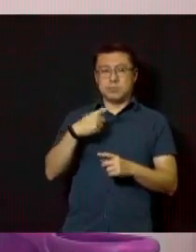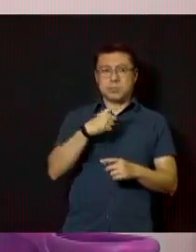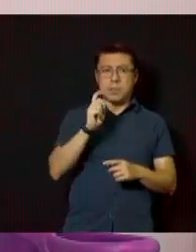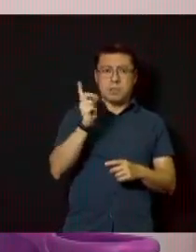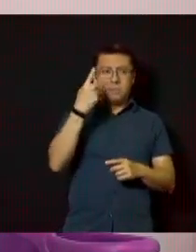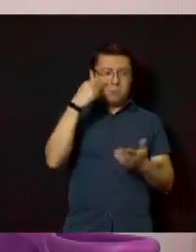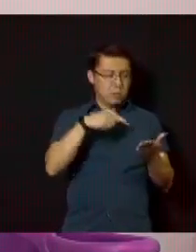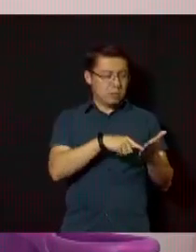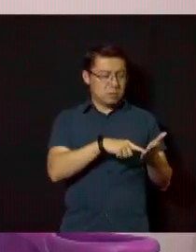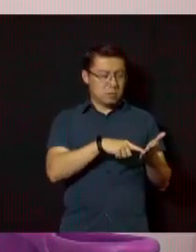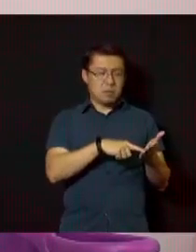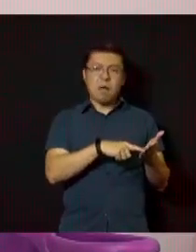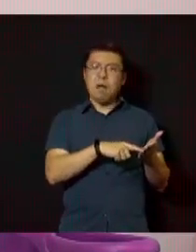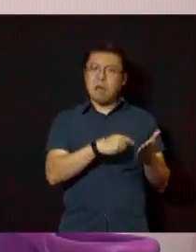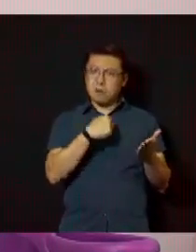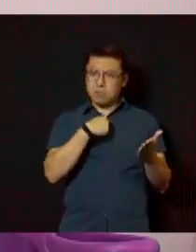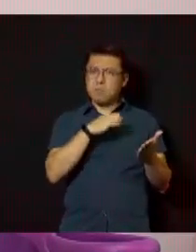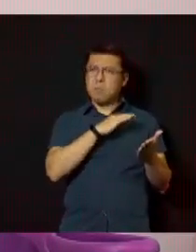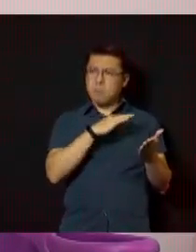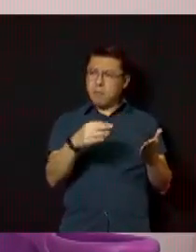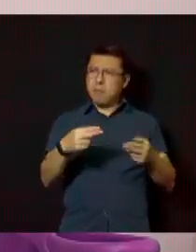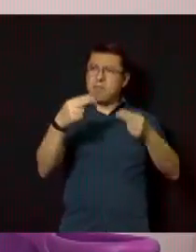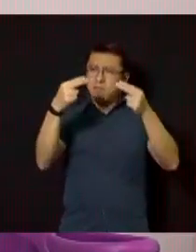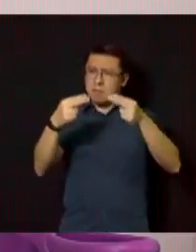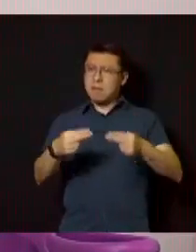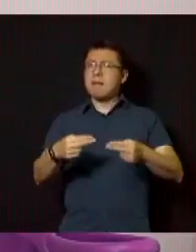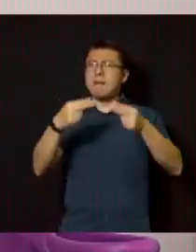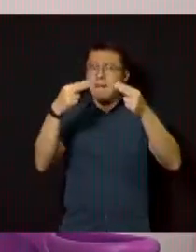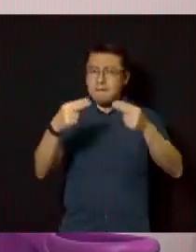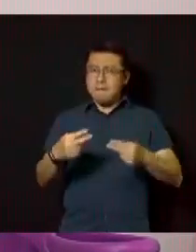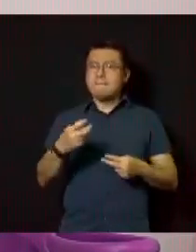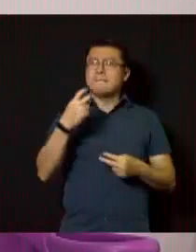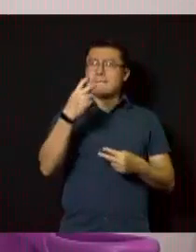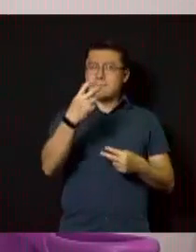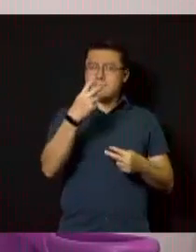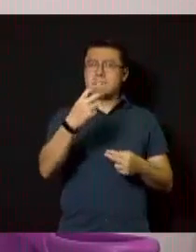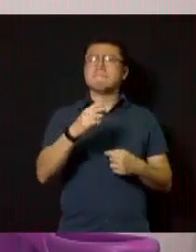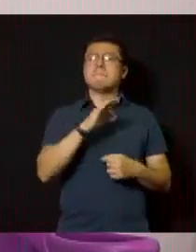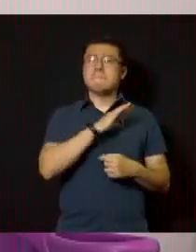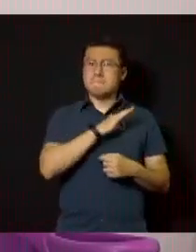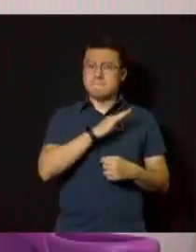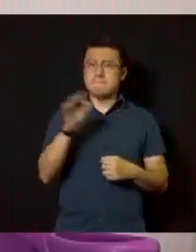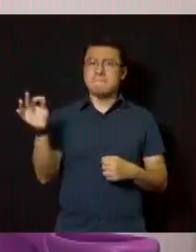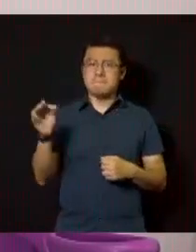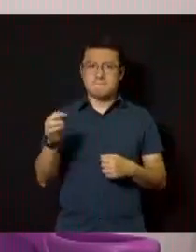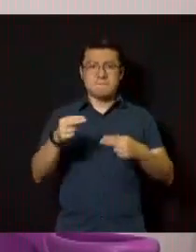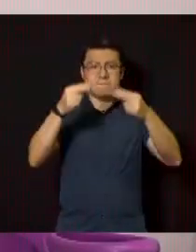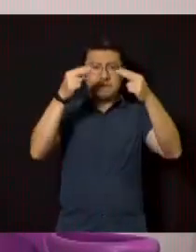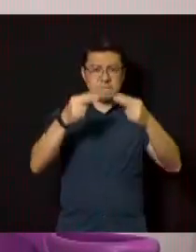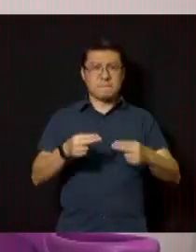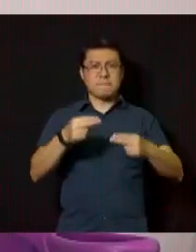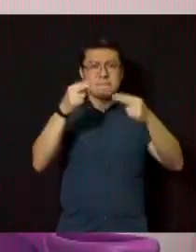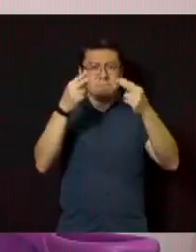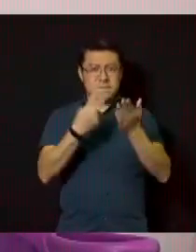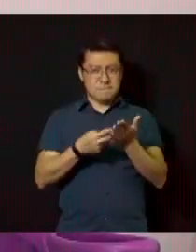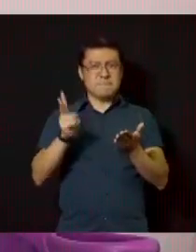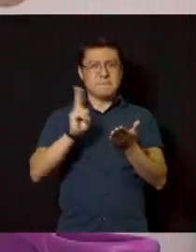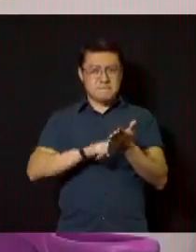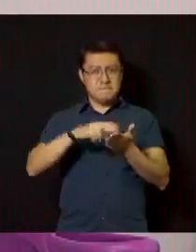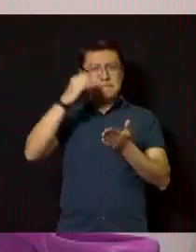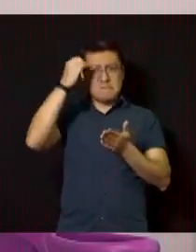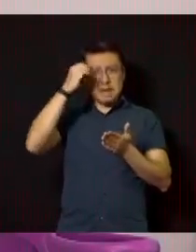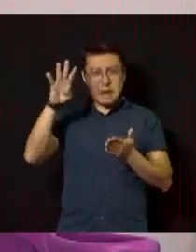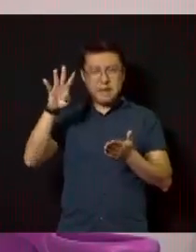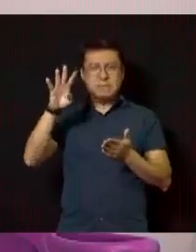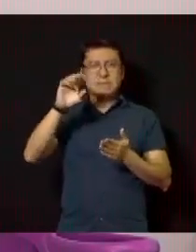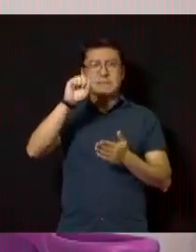sí puedo ser buena para este negocio. Y me estoy negando la oportunidad a tener también otro negocio dentro del mismo OmniLife. ¿Qué tal si